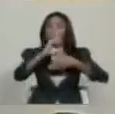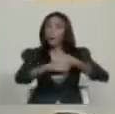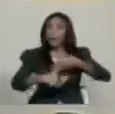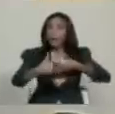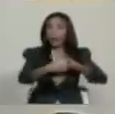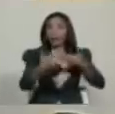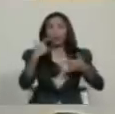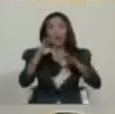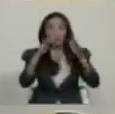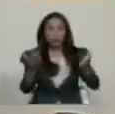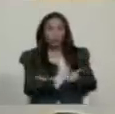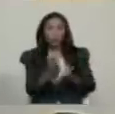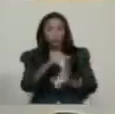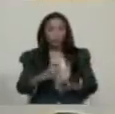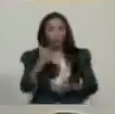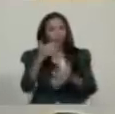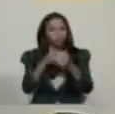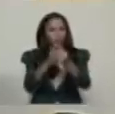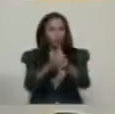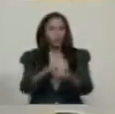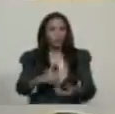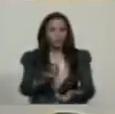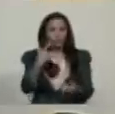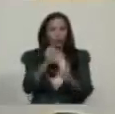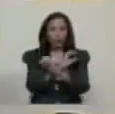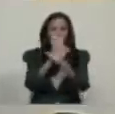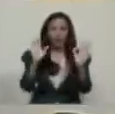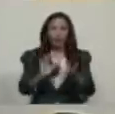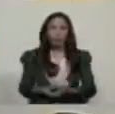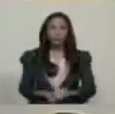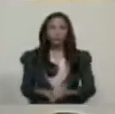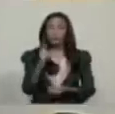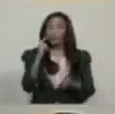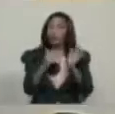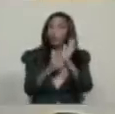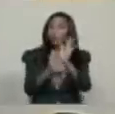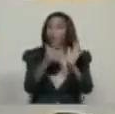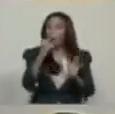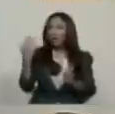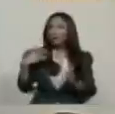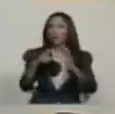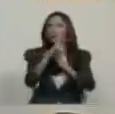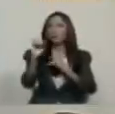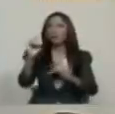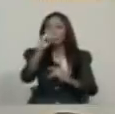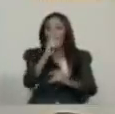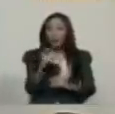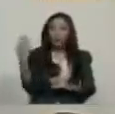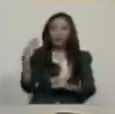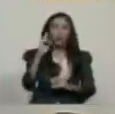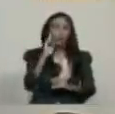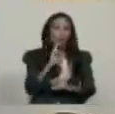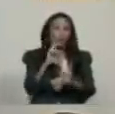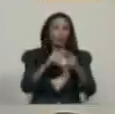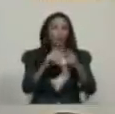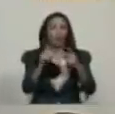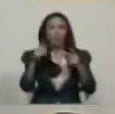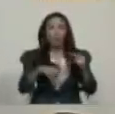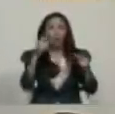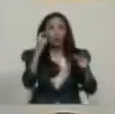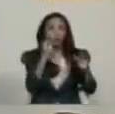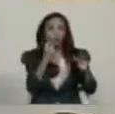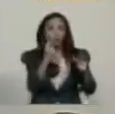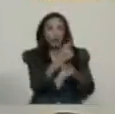mundo es posible, de que otro camino es posible, como fuimos ejemplo hace 200 años con Bolívar y Sucre, cuando todavía